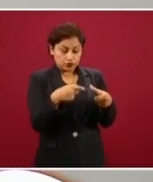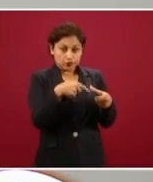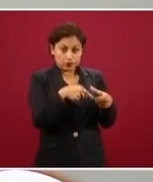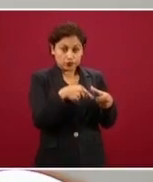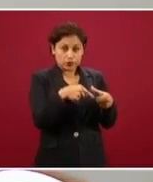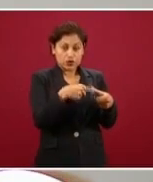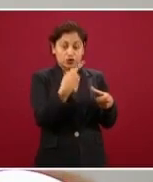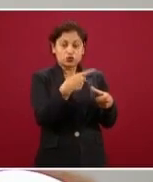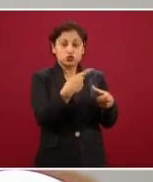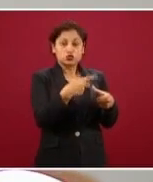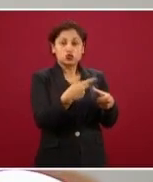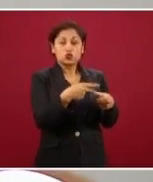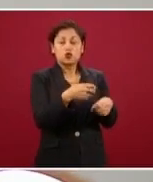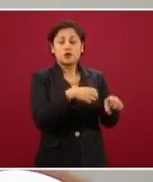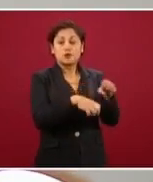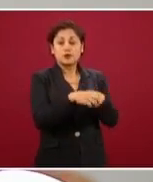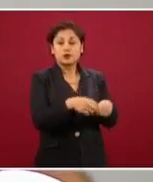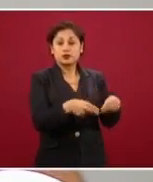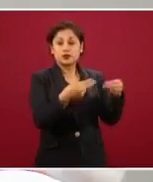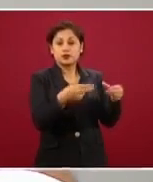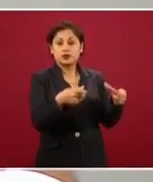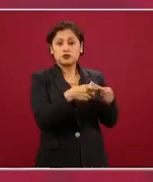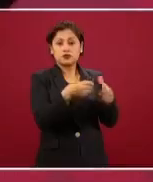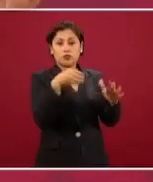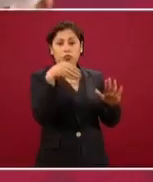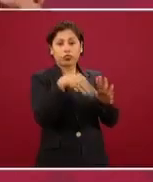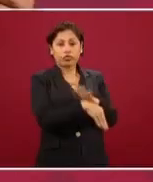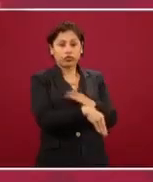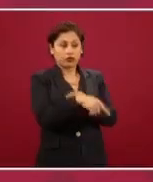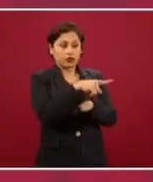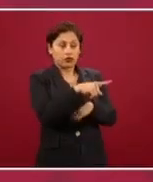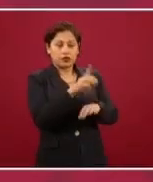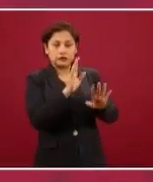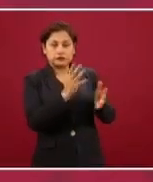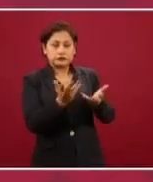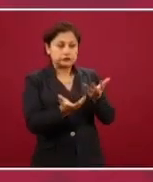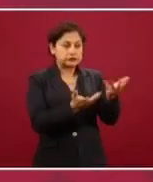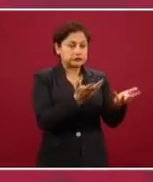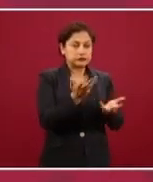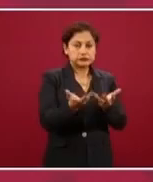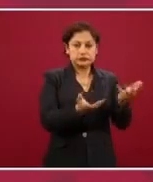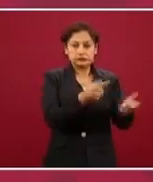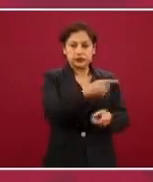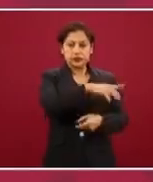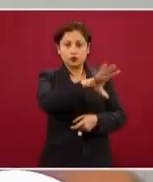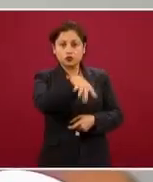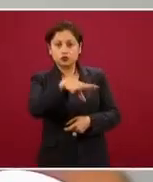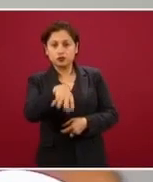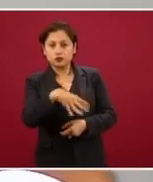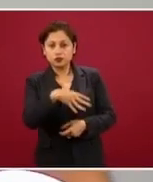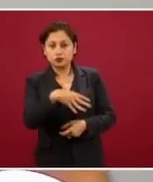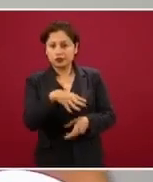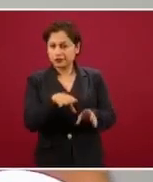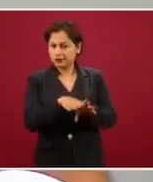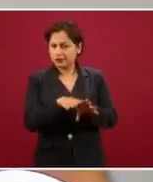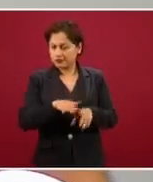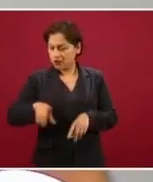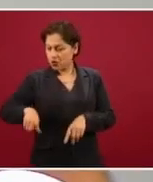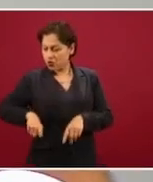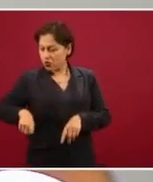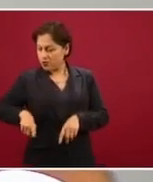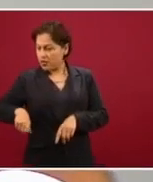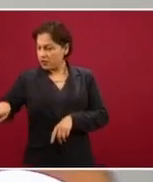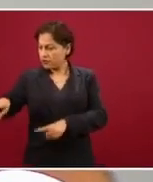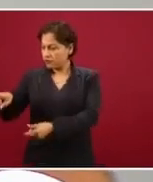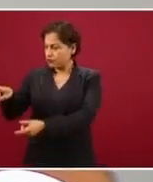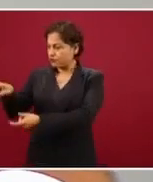fracasa, pues tiene que ver cómo le hace? Ni modo que el gobierno, con el dinero del